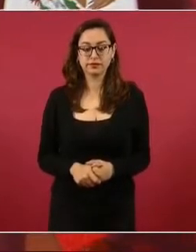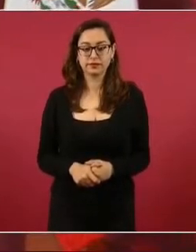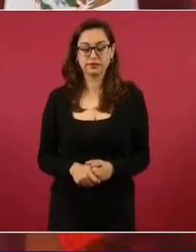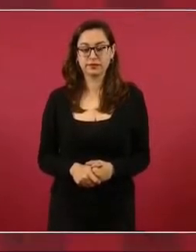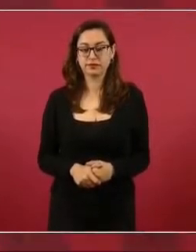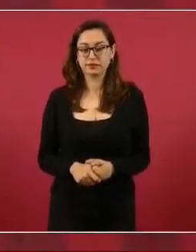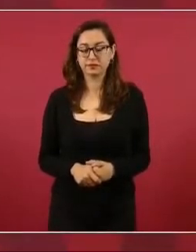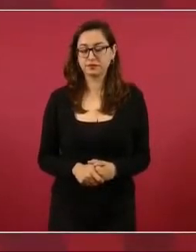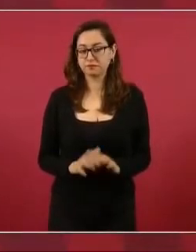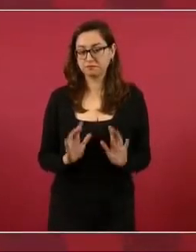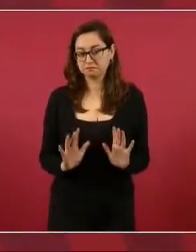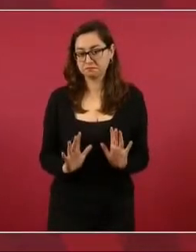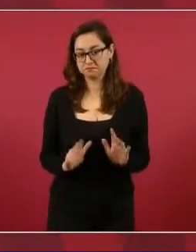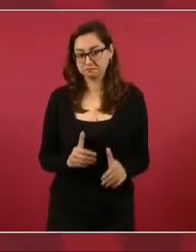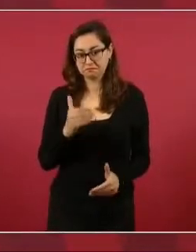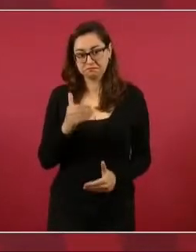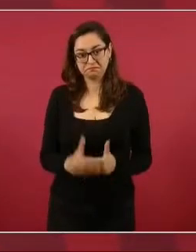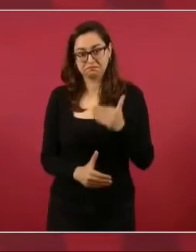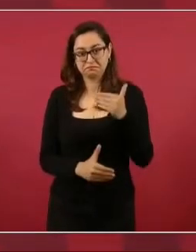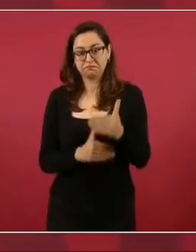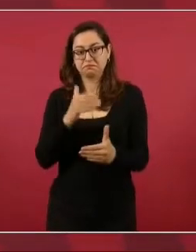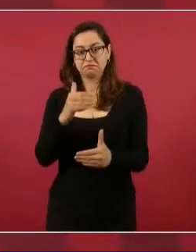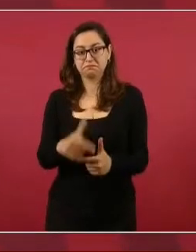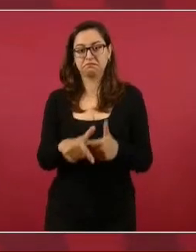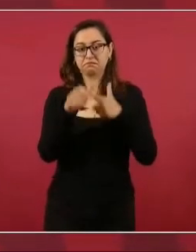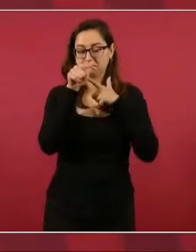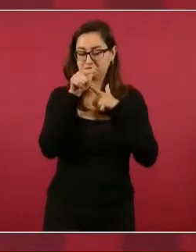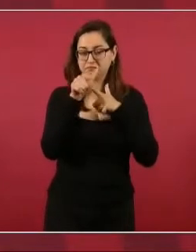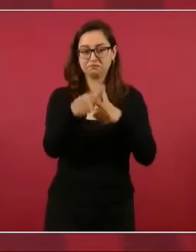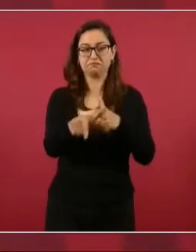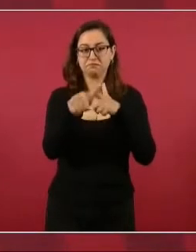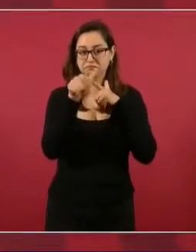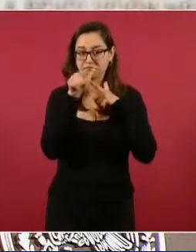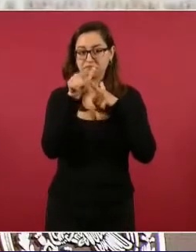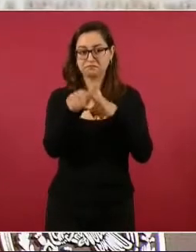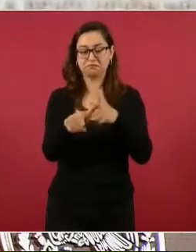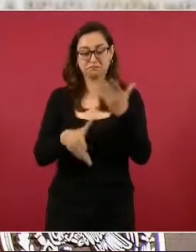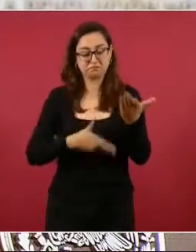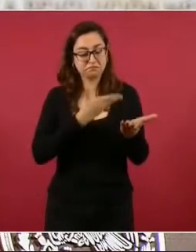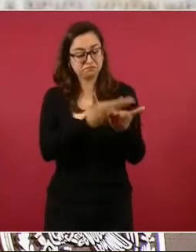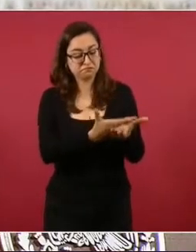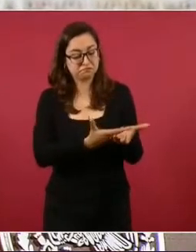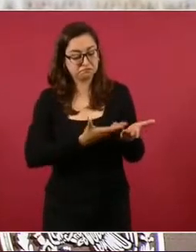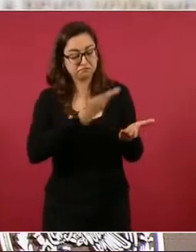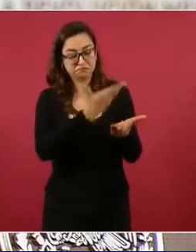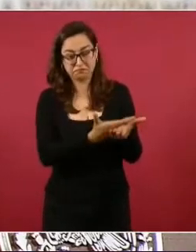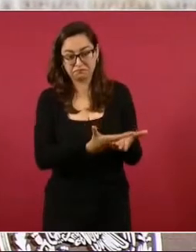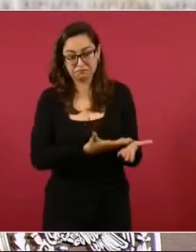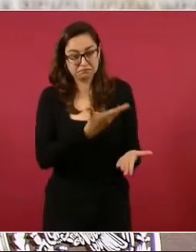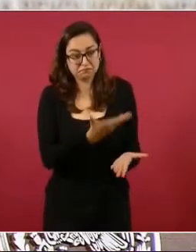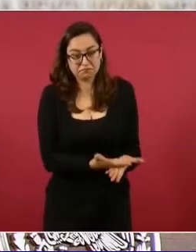Y vamos a seguir argumentando. Fíjate